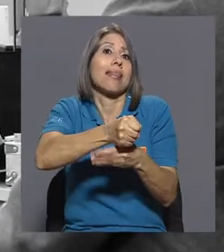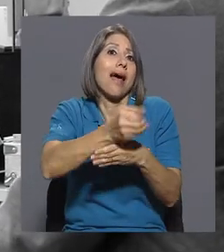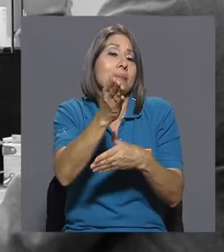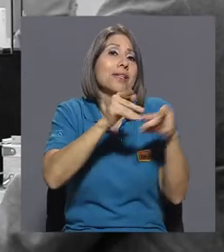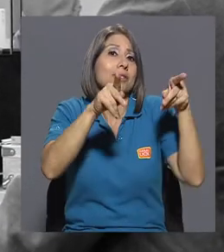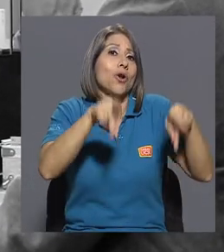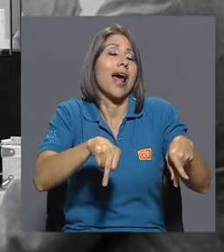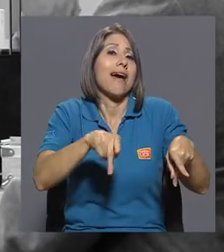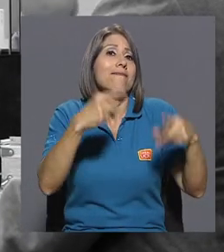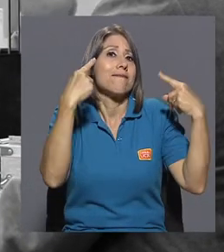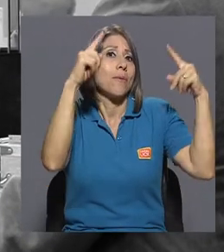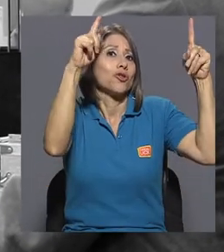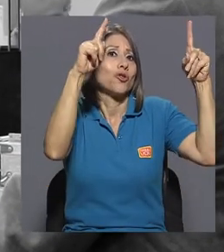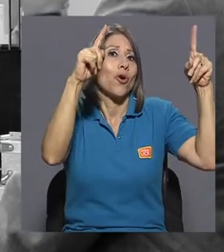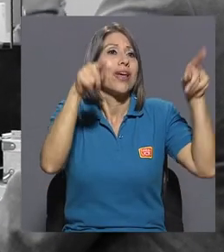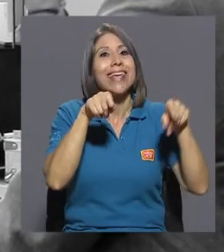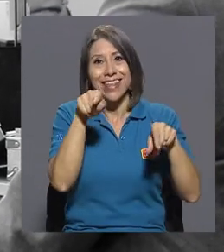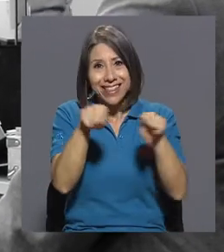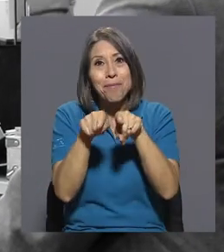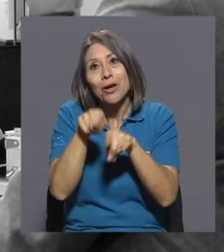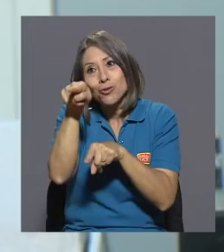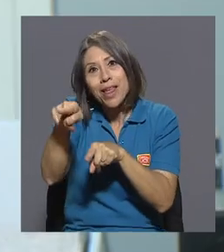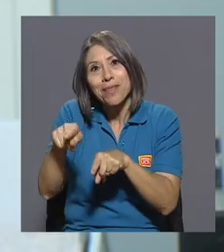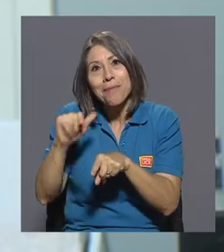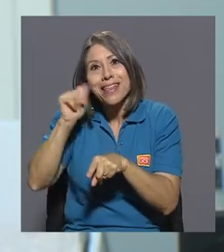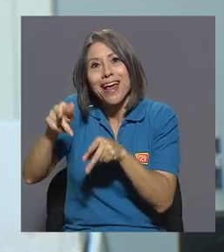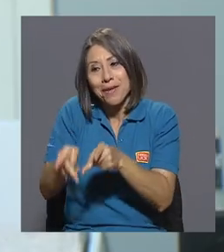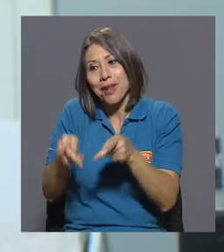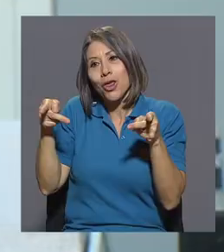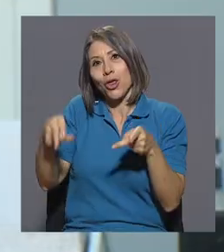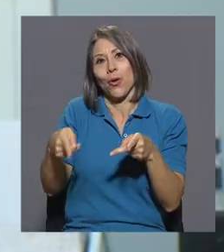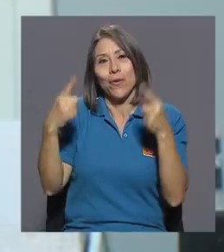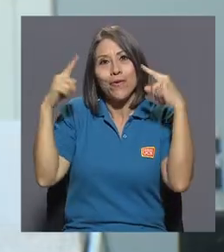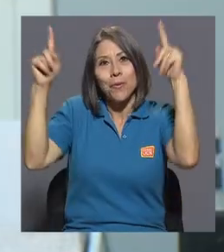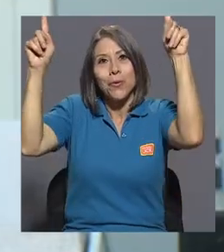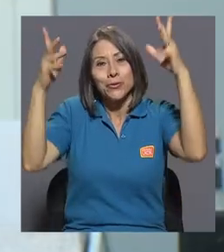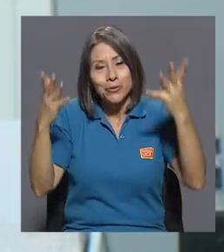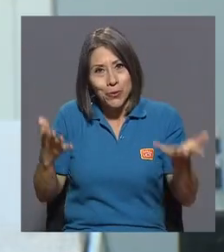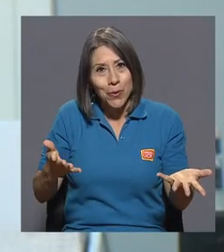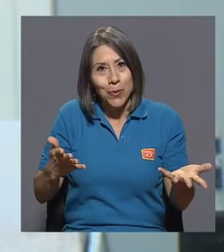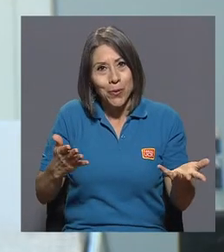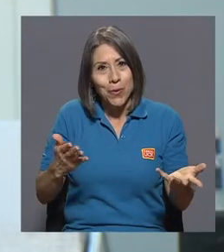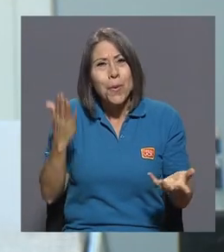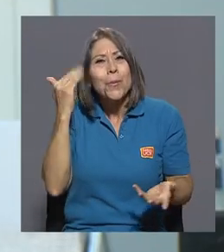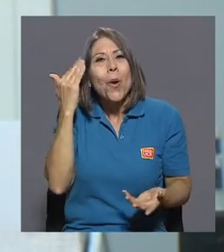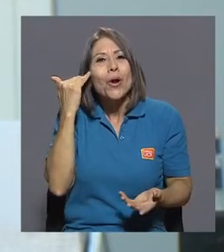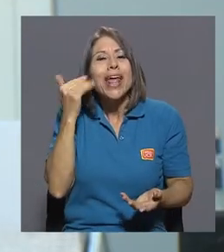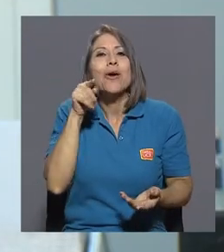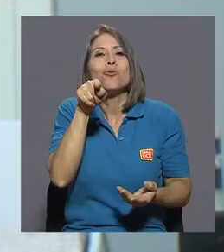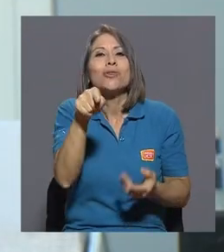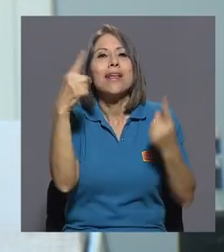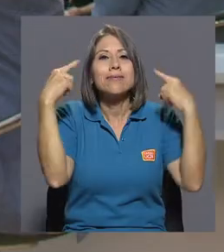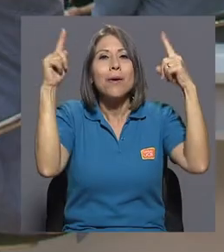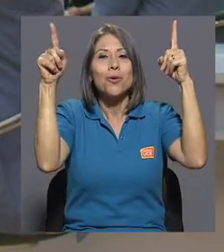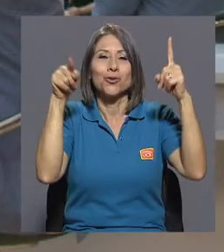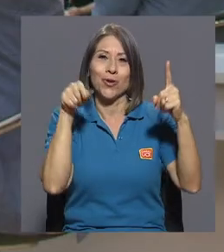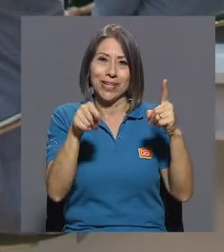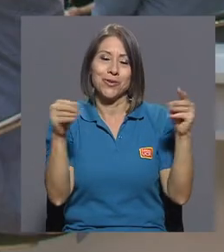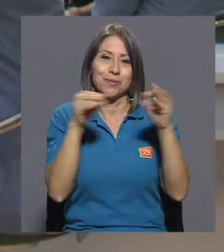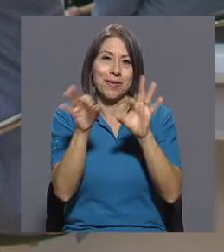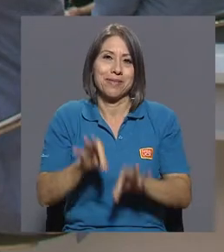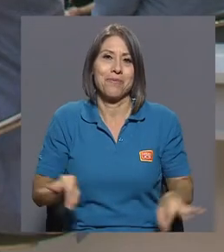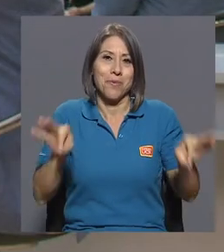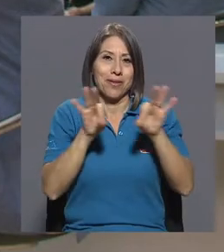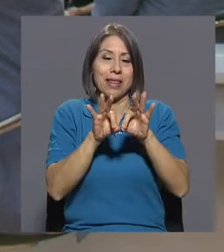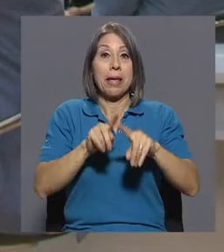famoso, ¿por qué sos famoso? Sería más lo importante. Pero sí, hoy en día, en general, en la cultura hay